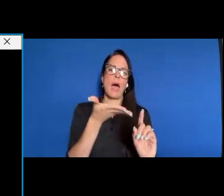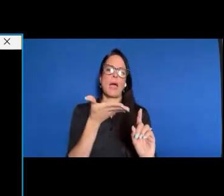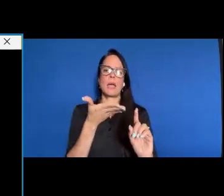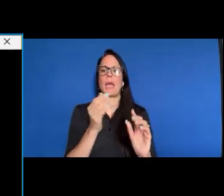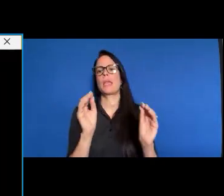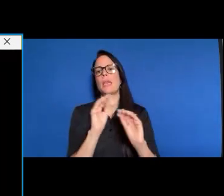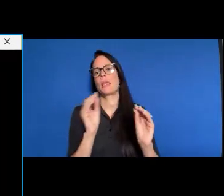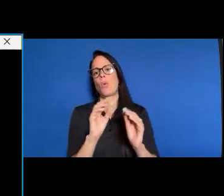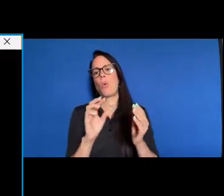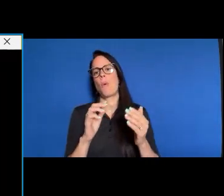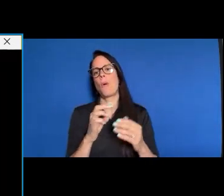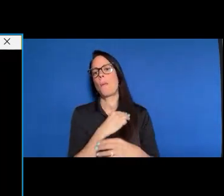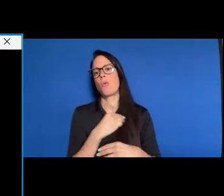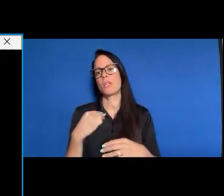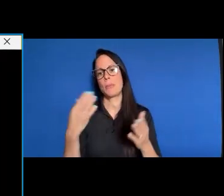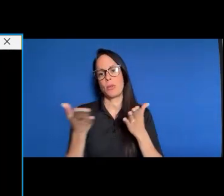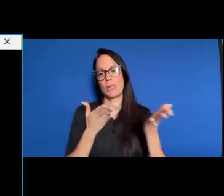propuestas.